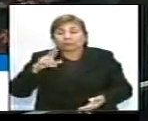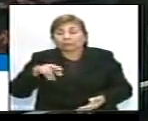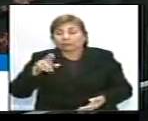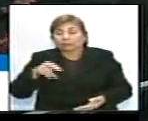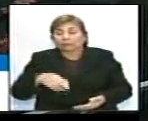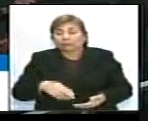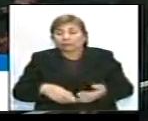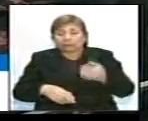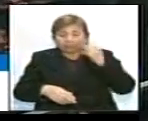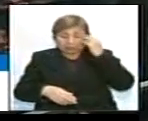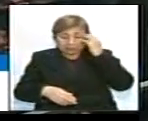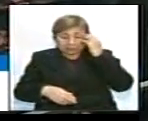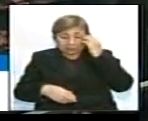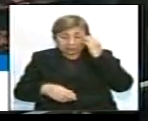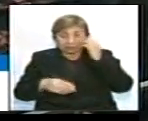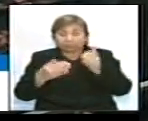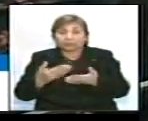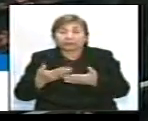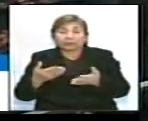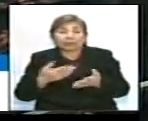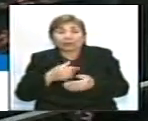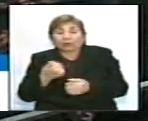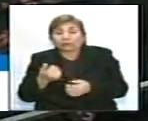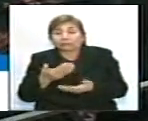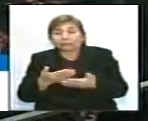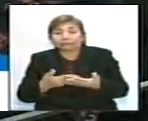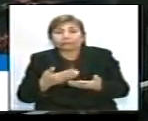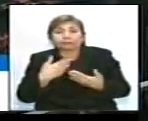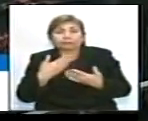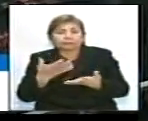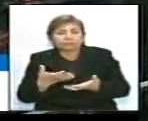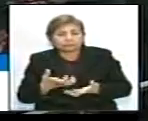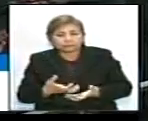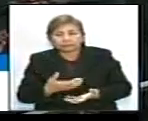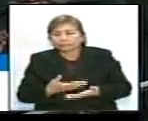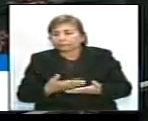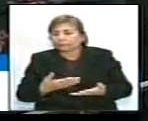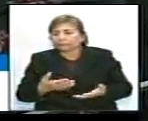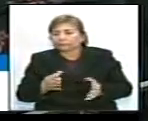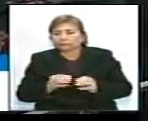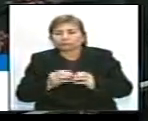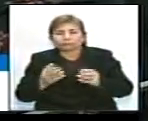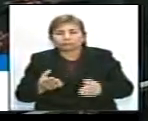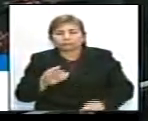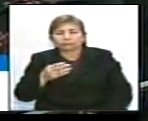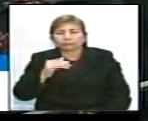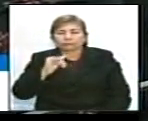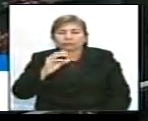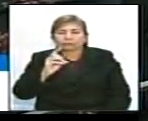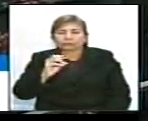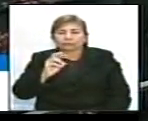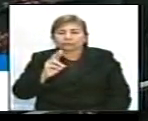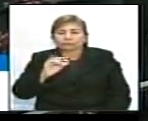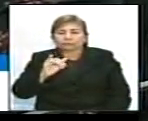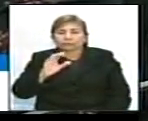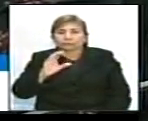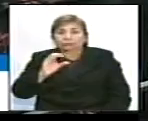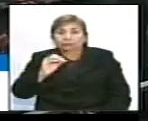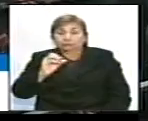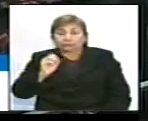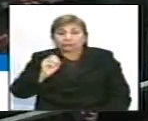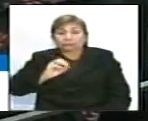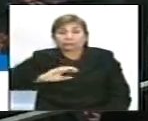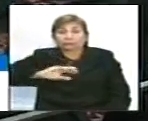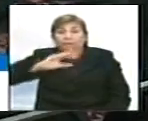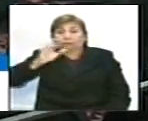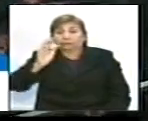de Chinecas u otros proyectos emblemáticos, se requiere mucha disponibilidad de recursos hídricos, pero resulta que en las cuencas, no